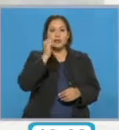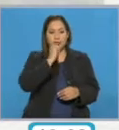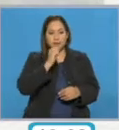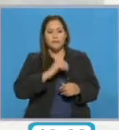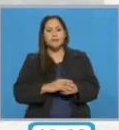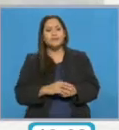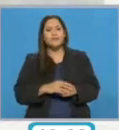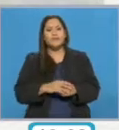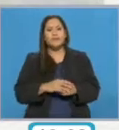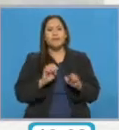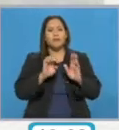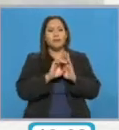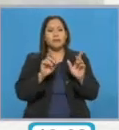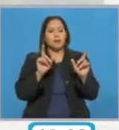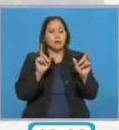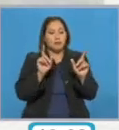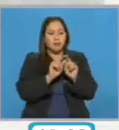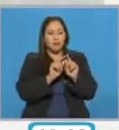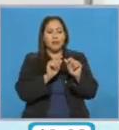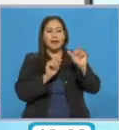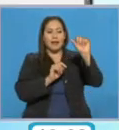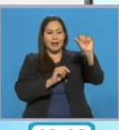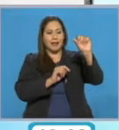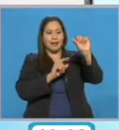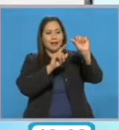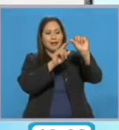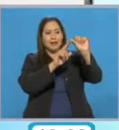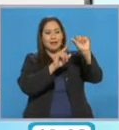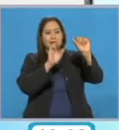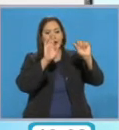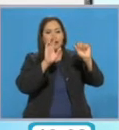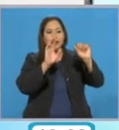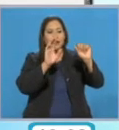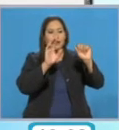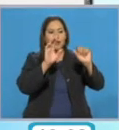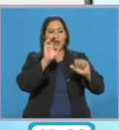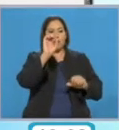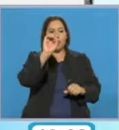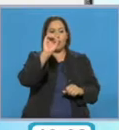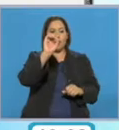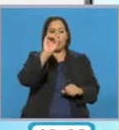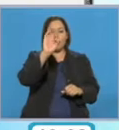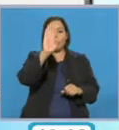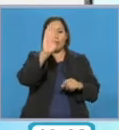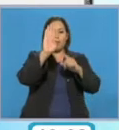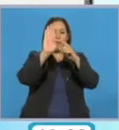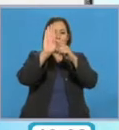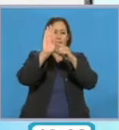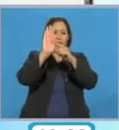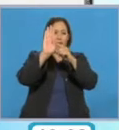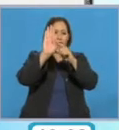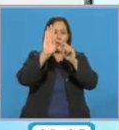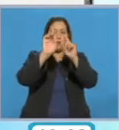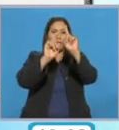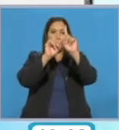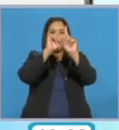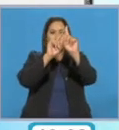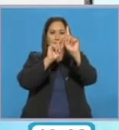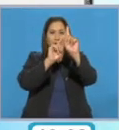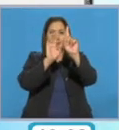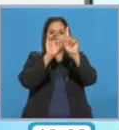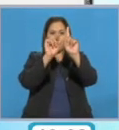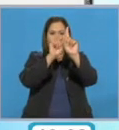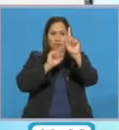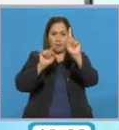Oye, el suprimir, por ejemplo, el palito que lleva la B de Obregón, ¿qué nos da a decir, Miriam? Nos